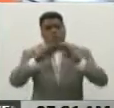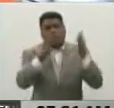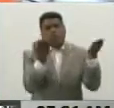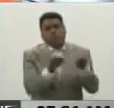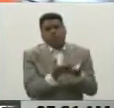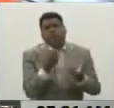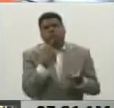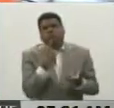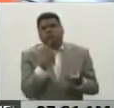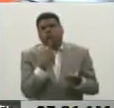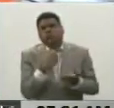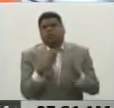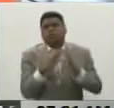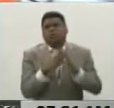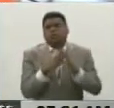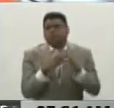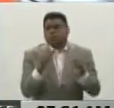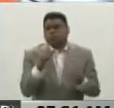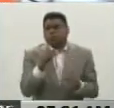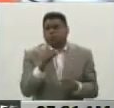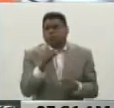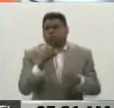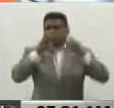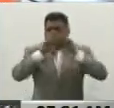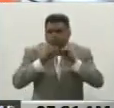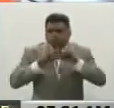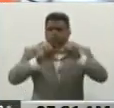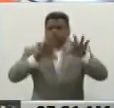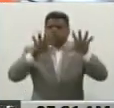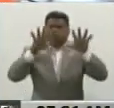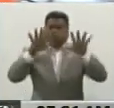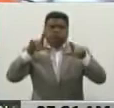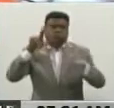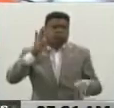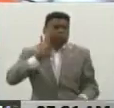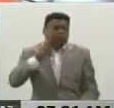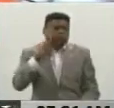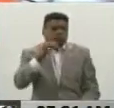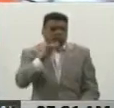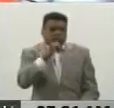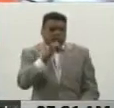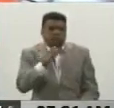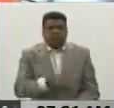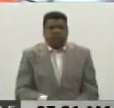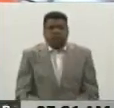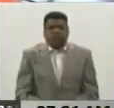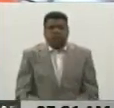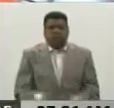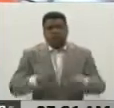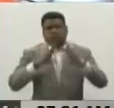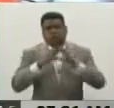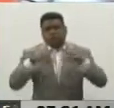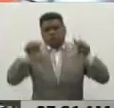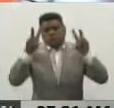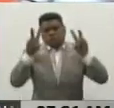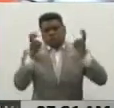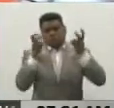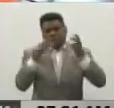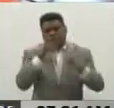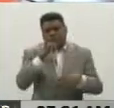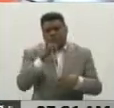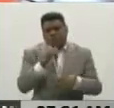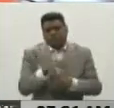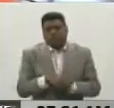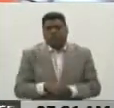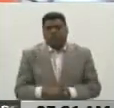digital, de las redes sociales, a nuestro pueblo. Porque las redes sociales y todo el tema de la comunicación digital tiene un